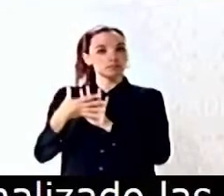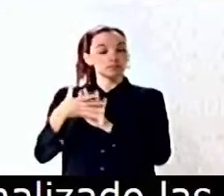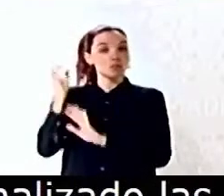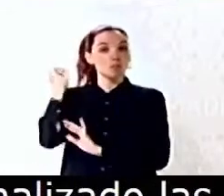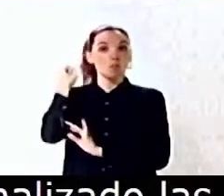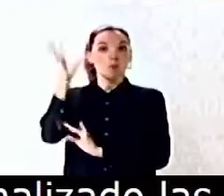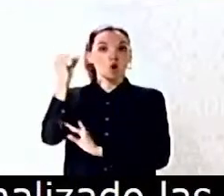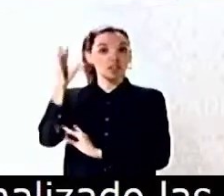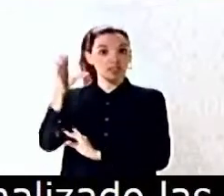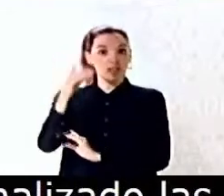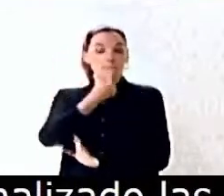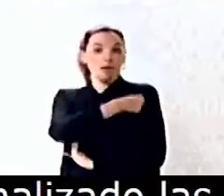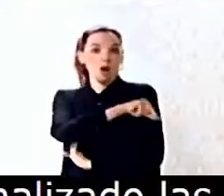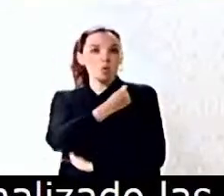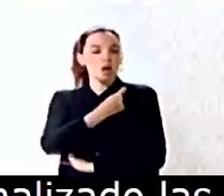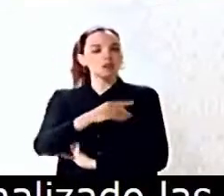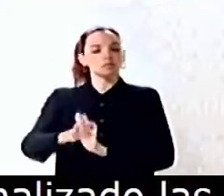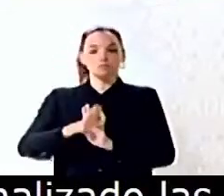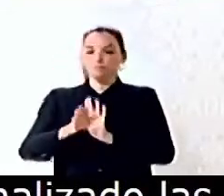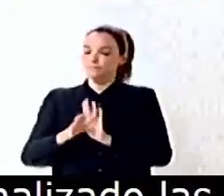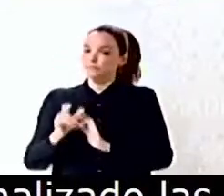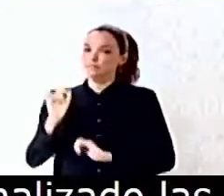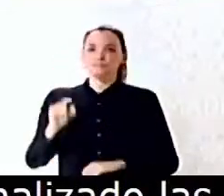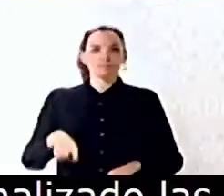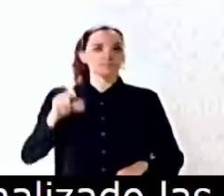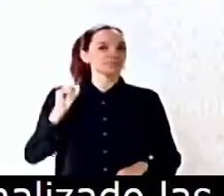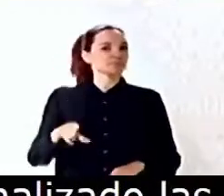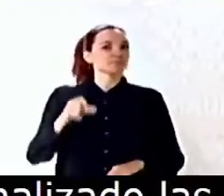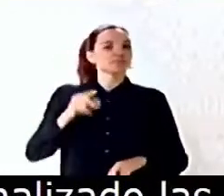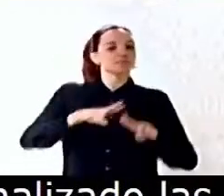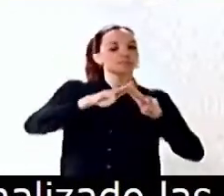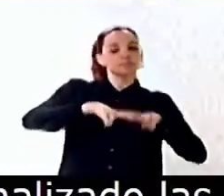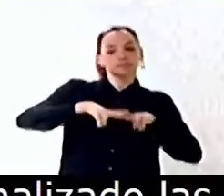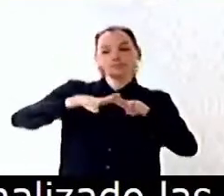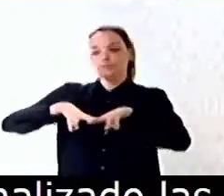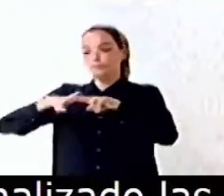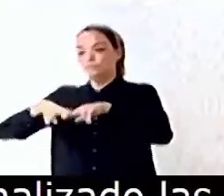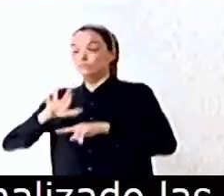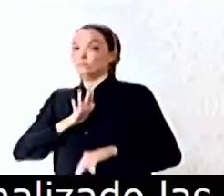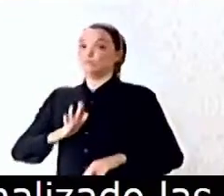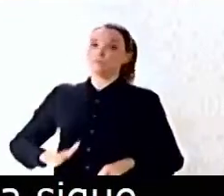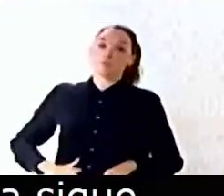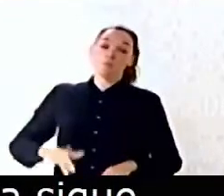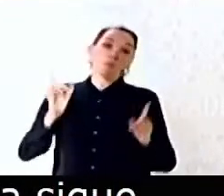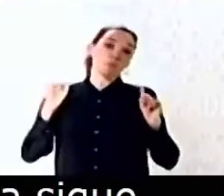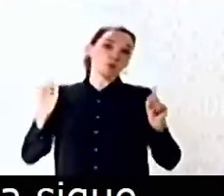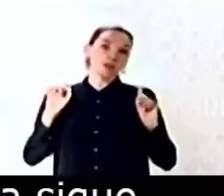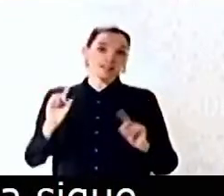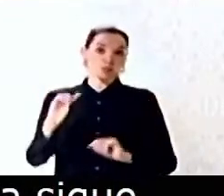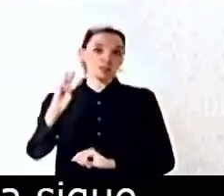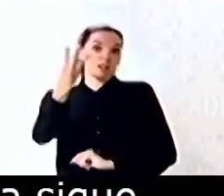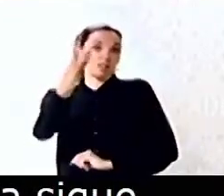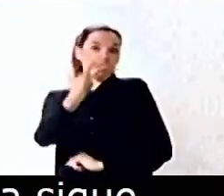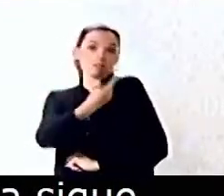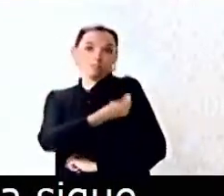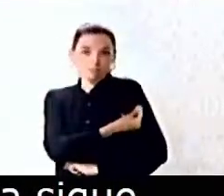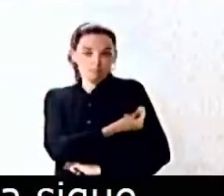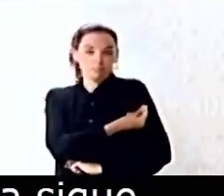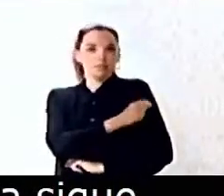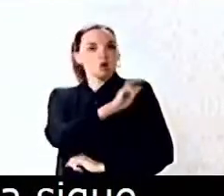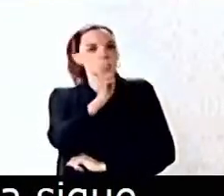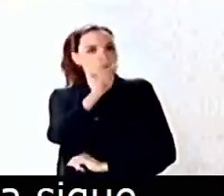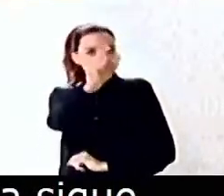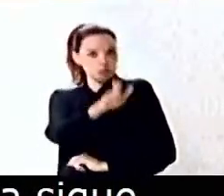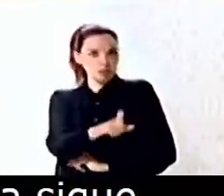vacunas sigue evaluando de forma continua por si hay que administrar tercera dosis en más población,